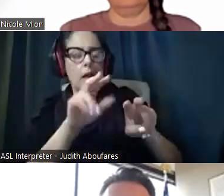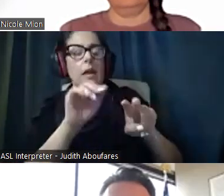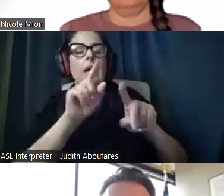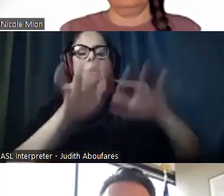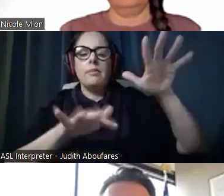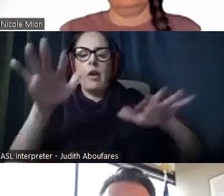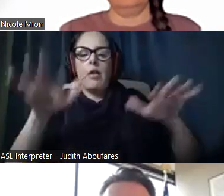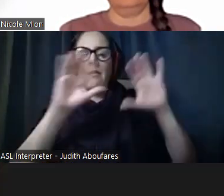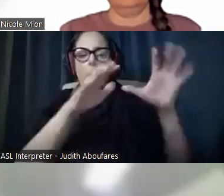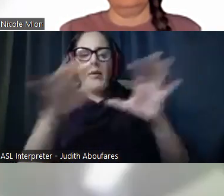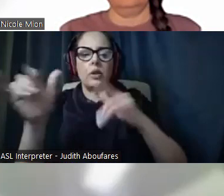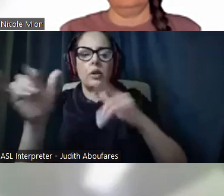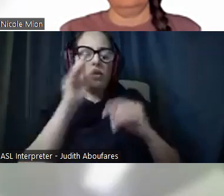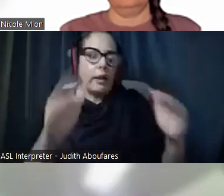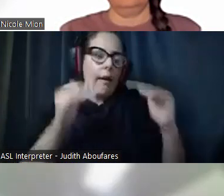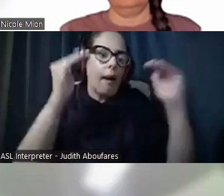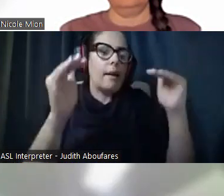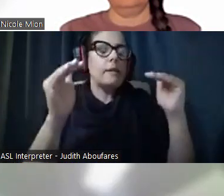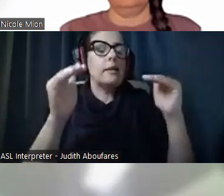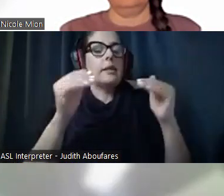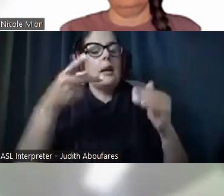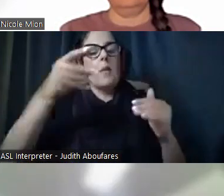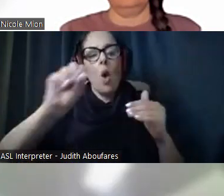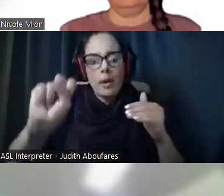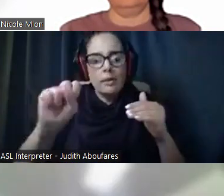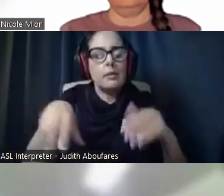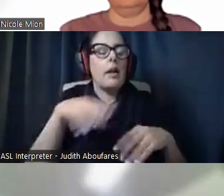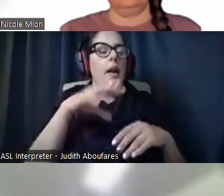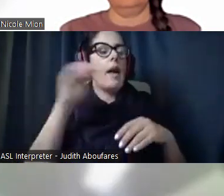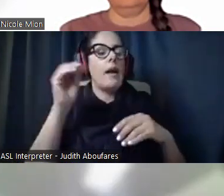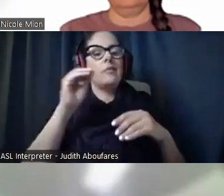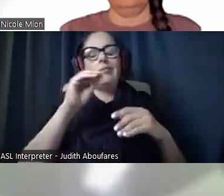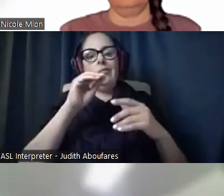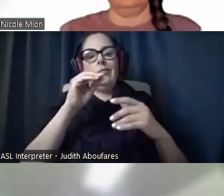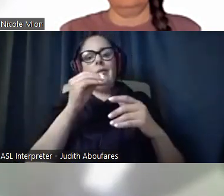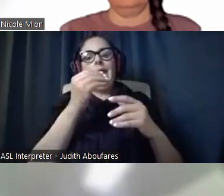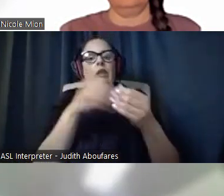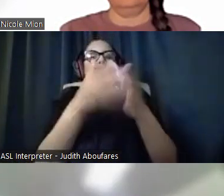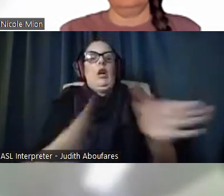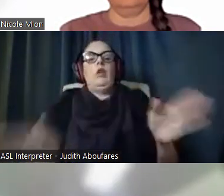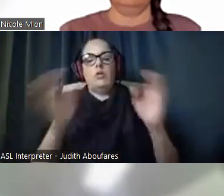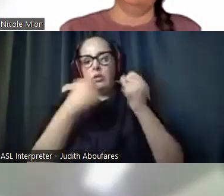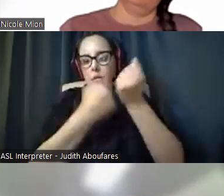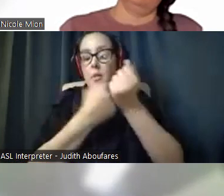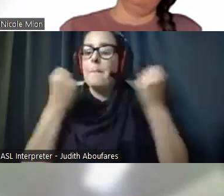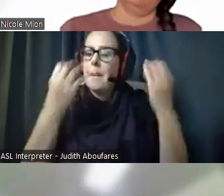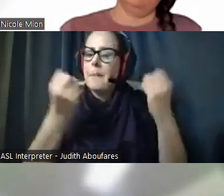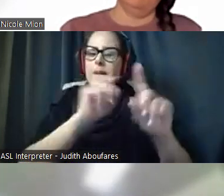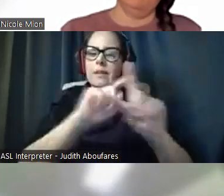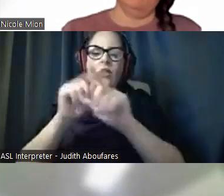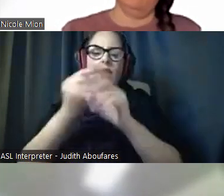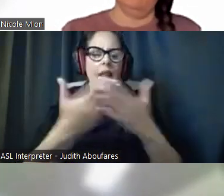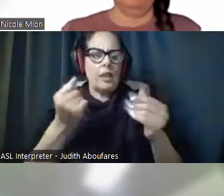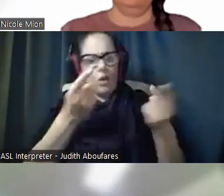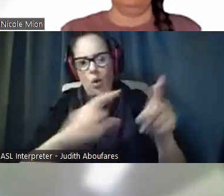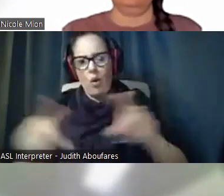va a ser a través de las poblaciones para poder mejorar las compras de estas. Hay muchas cosas que